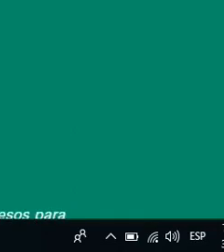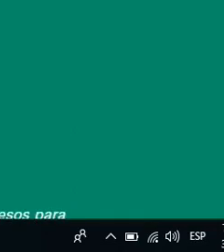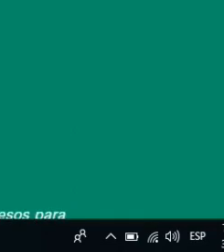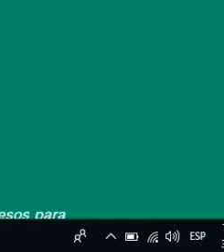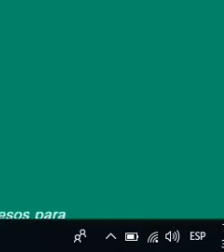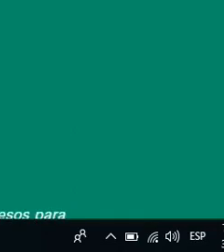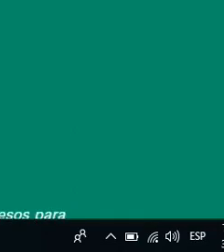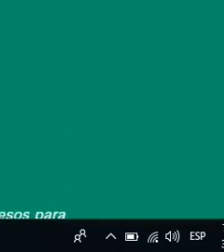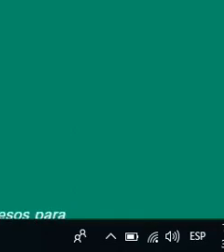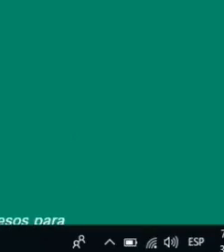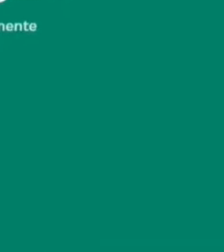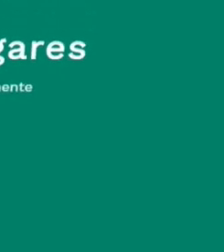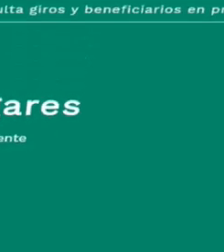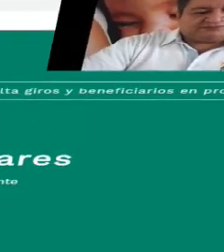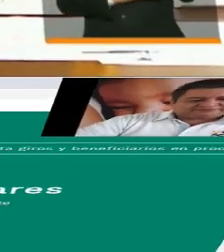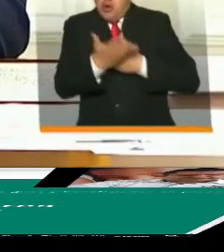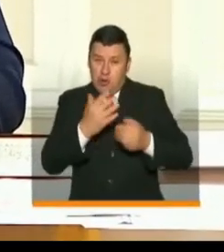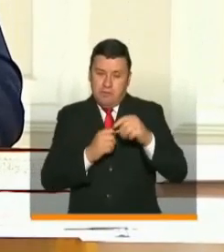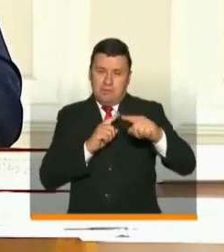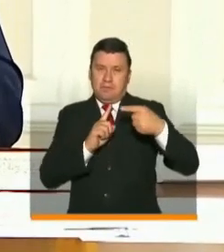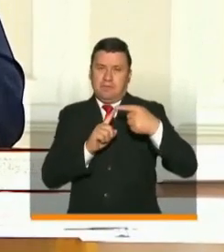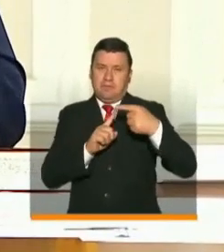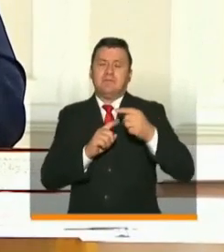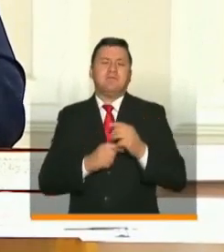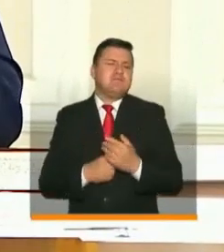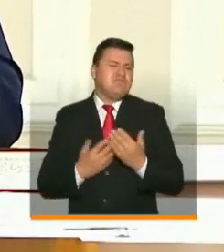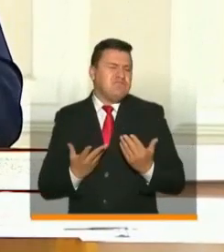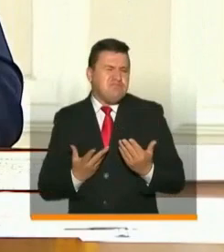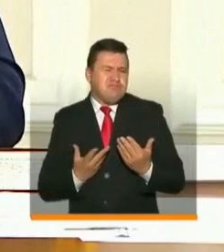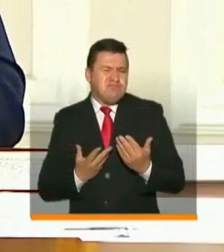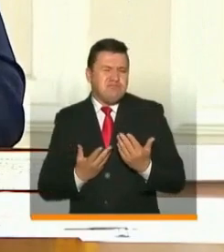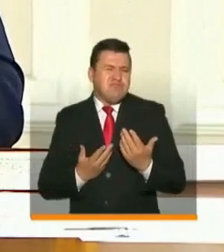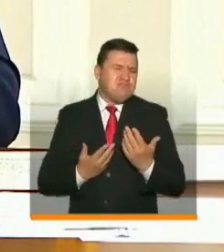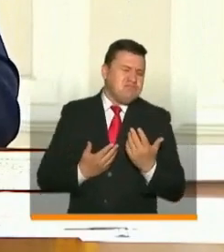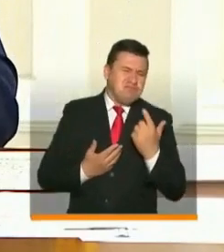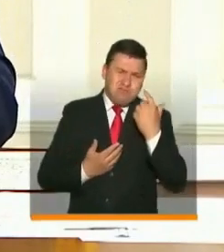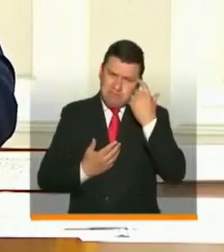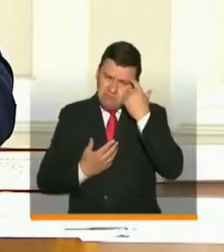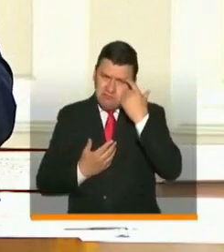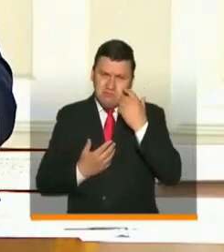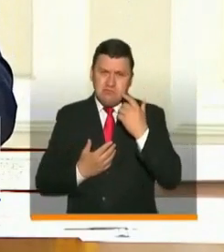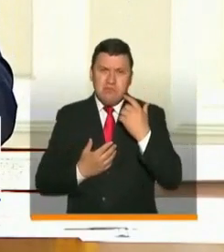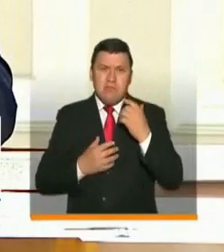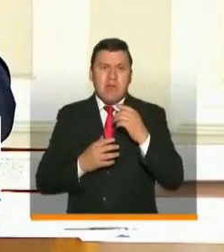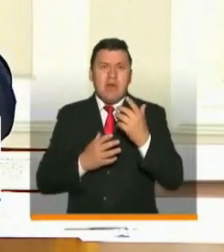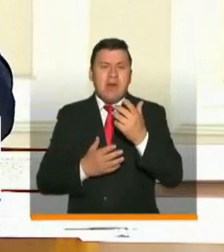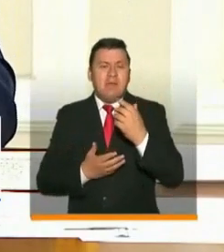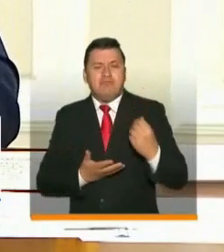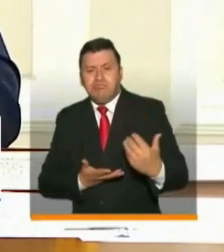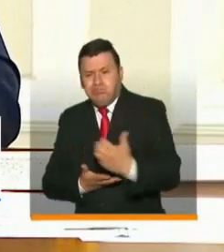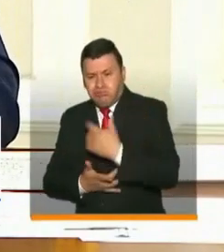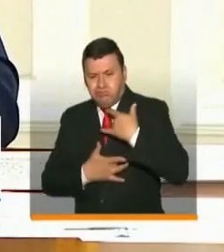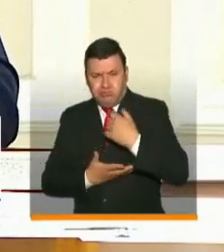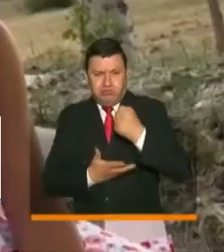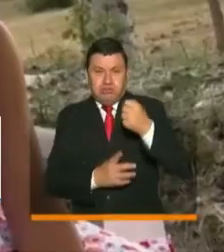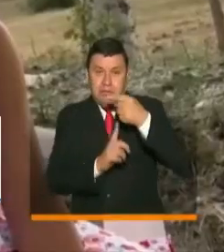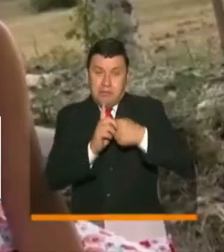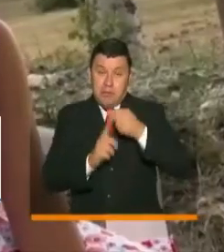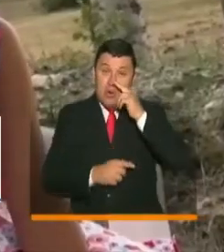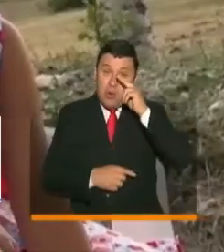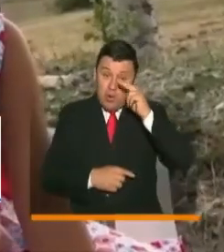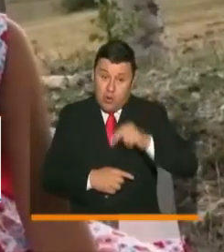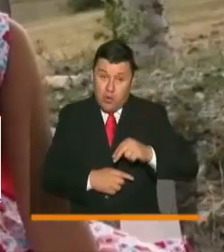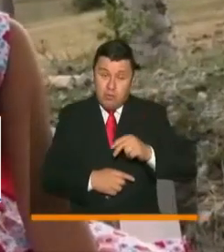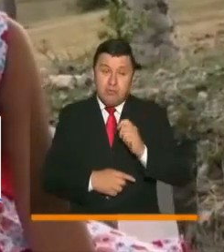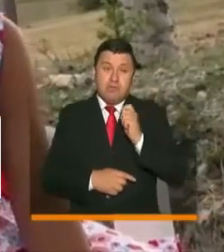y del presidente de la República. Primero, ¿qué podemos esperar de ingreso solidario para el mes de junio? En